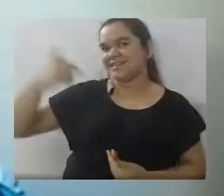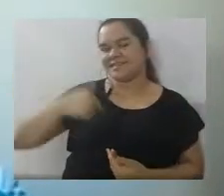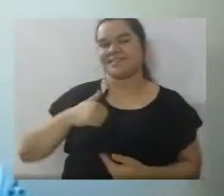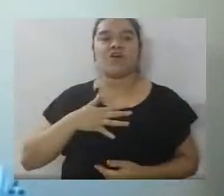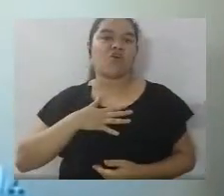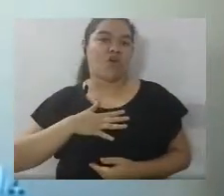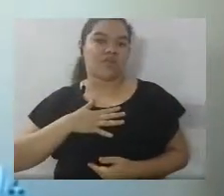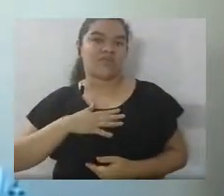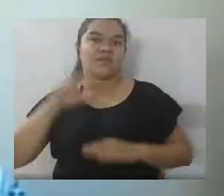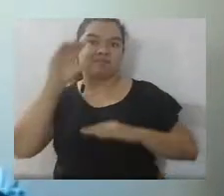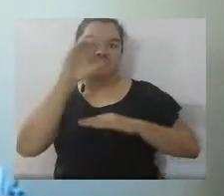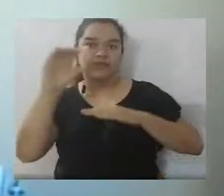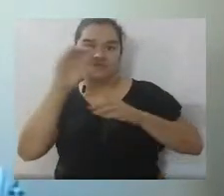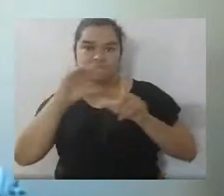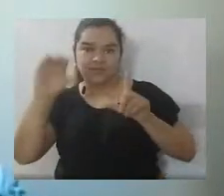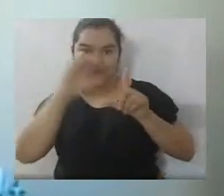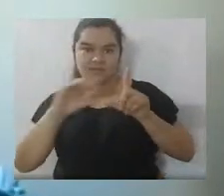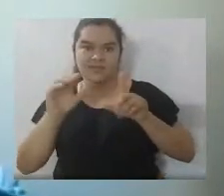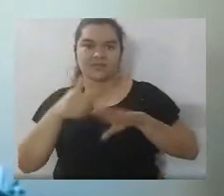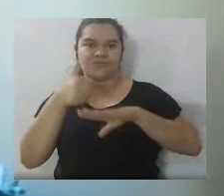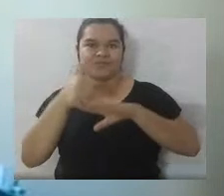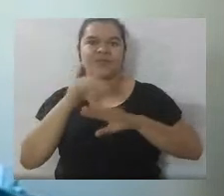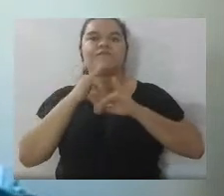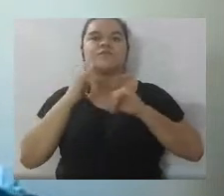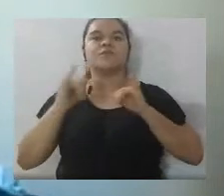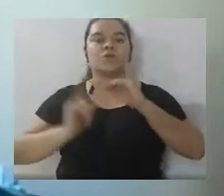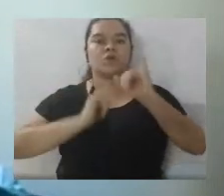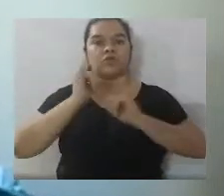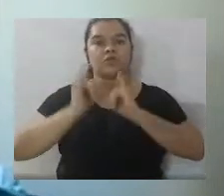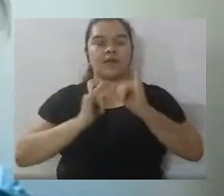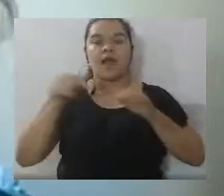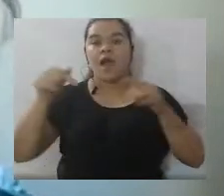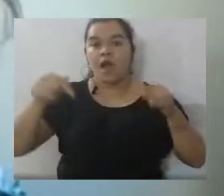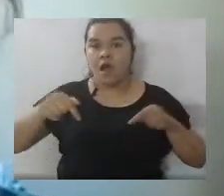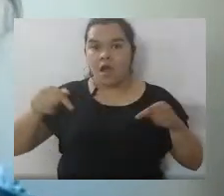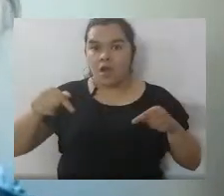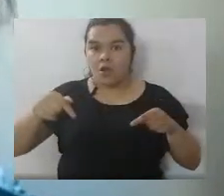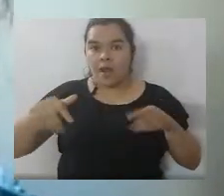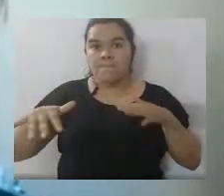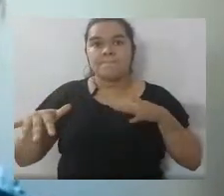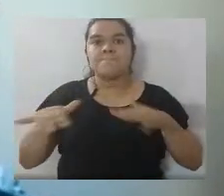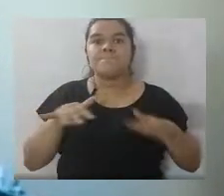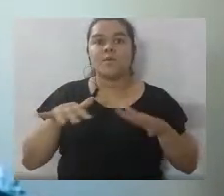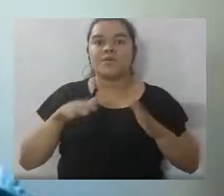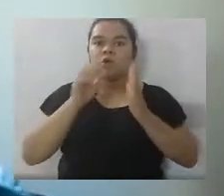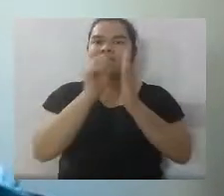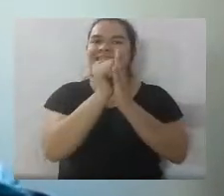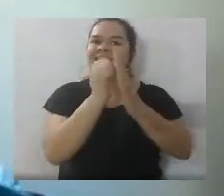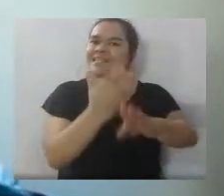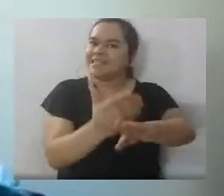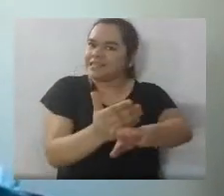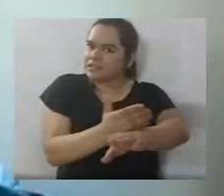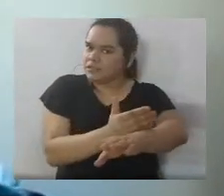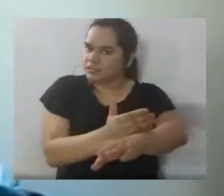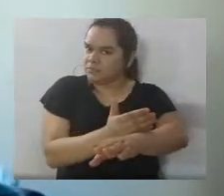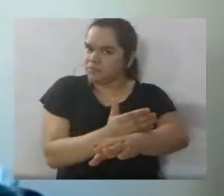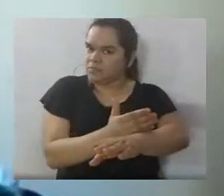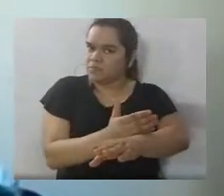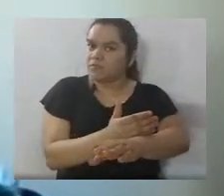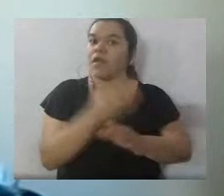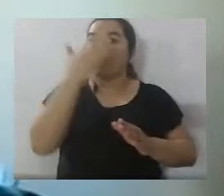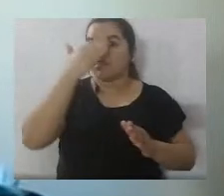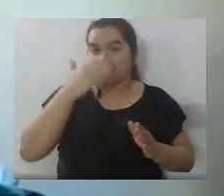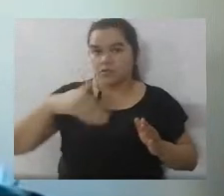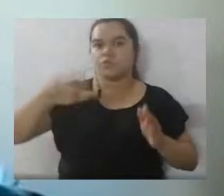un placer poder dar información. Hasta el momento se sabe, estamos en pleno periodo de preinscripción y la inscripción